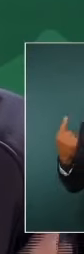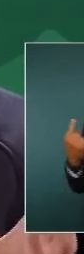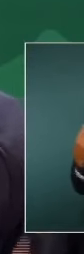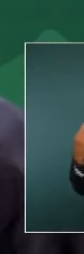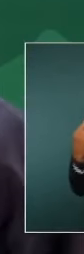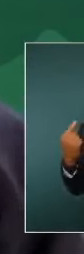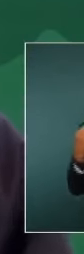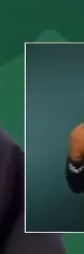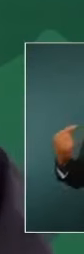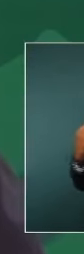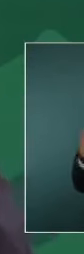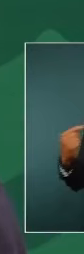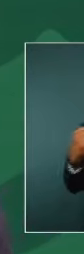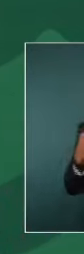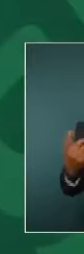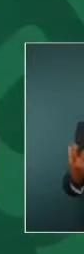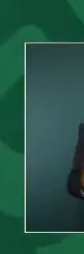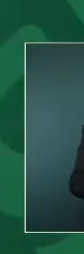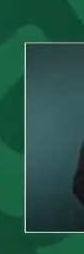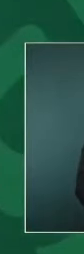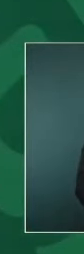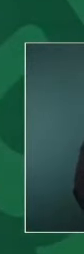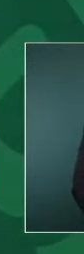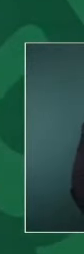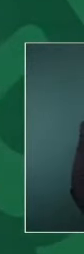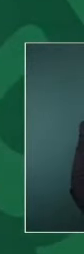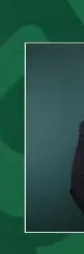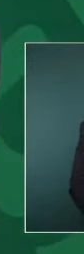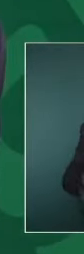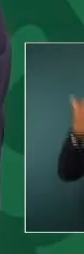Se ponían los conductores en aquel entonces